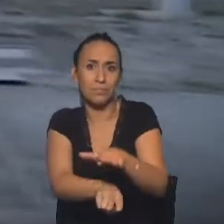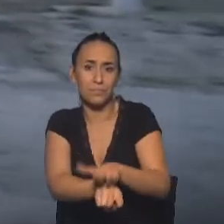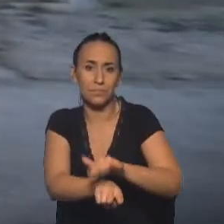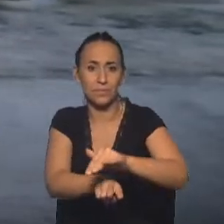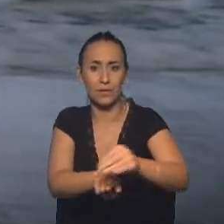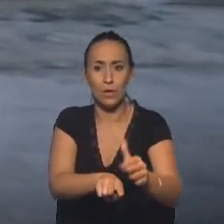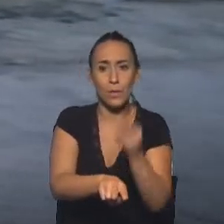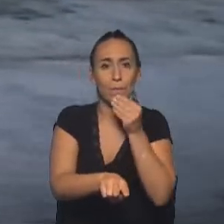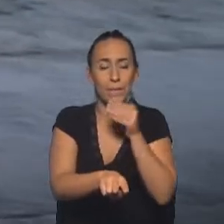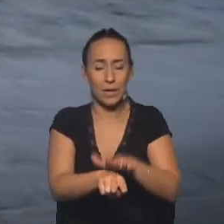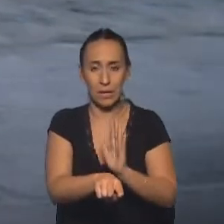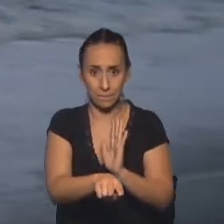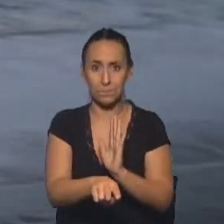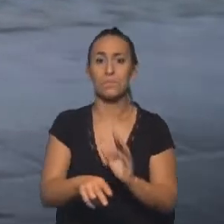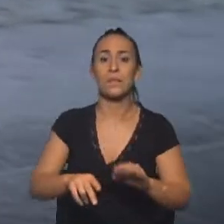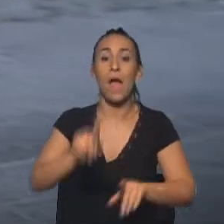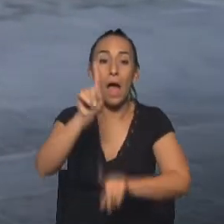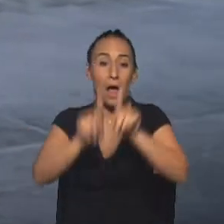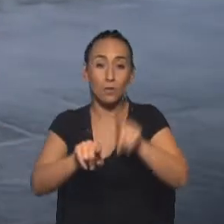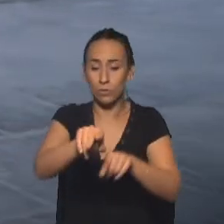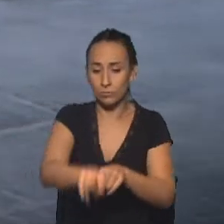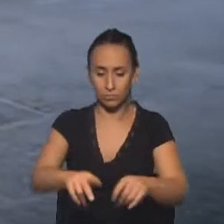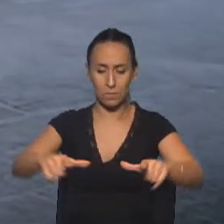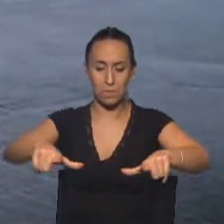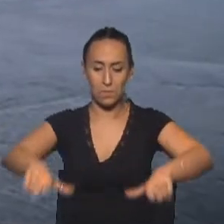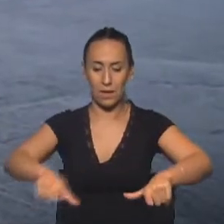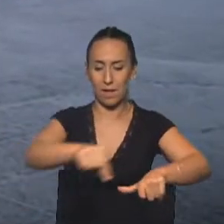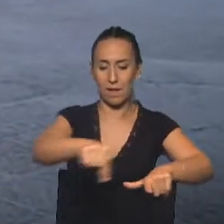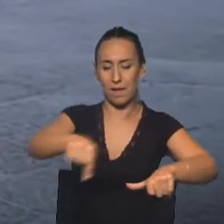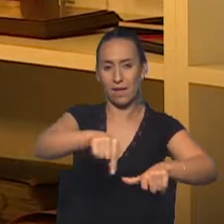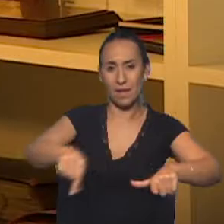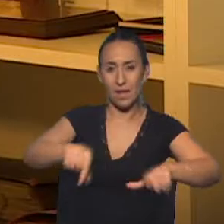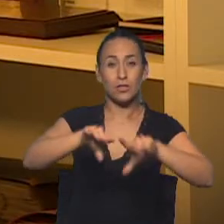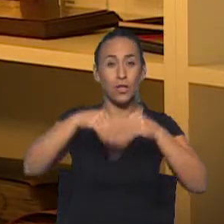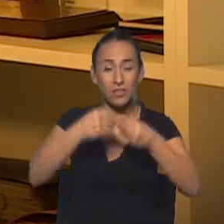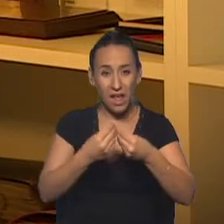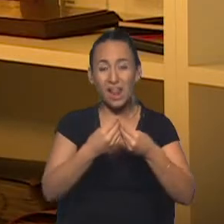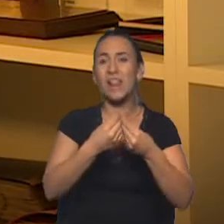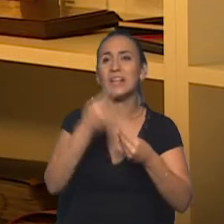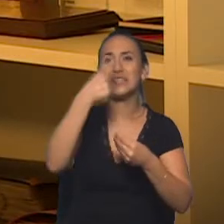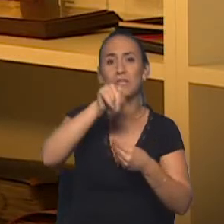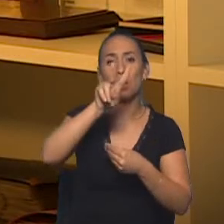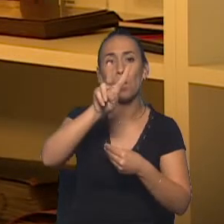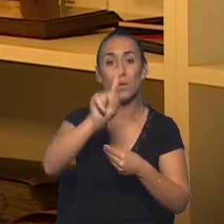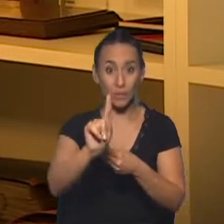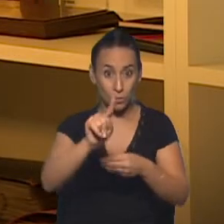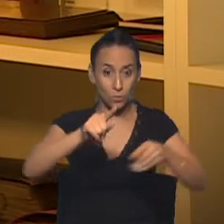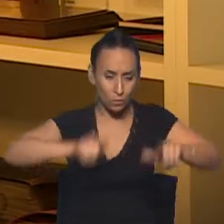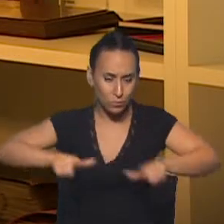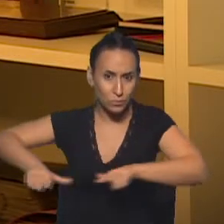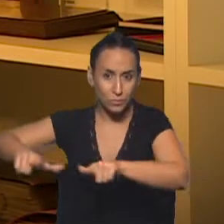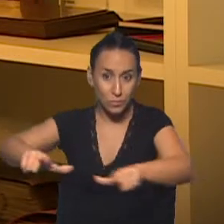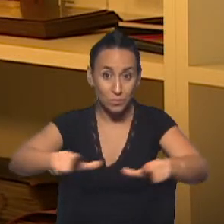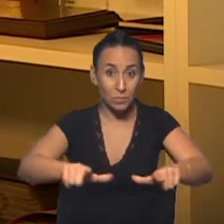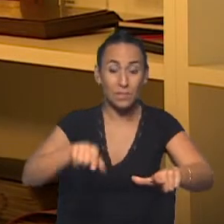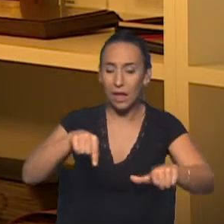Las sepulturas que llevaban la placa Soldado Argentino solo conocido por Dios eran 121. Sobre esas 121 se trabajó,